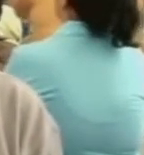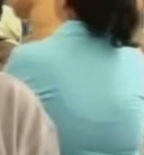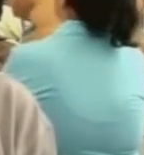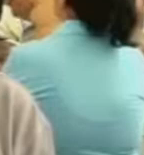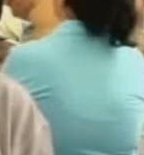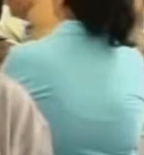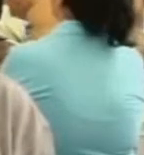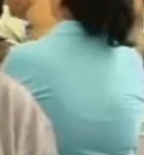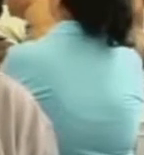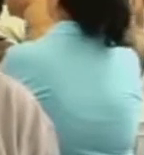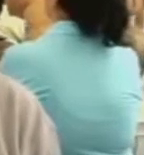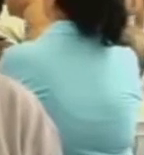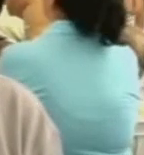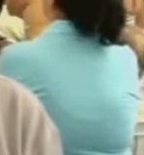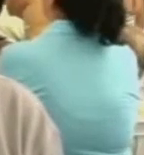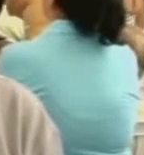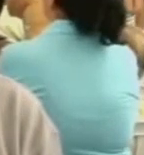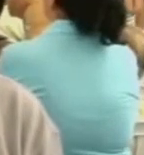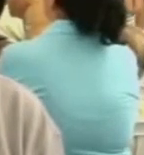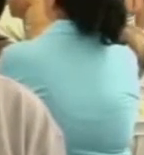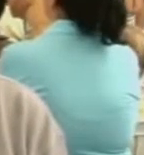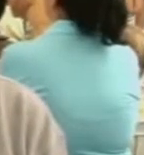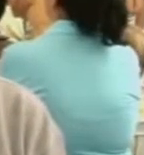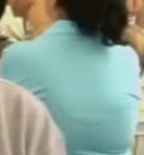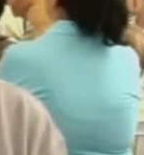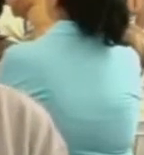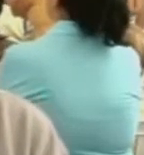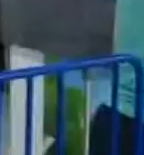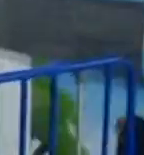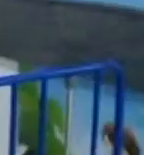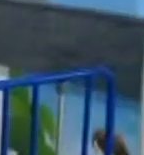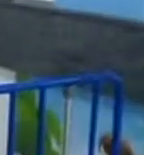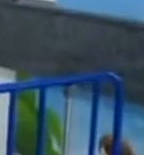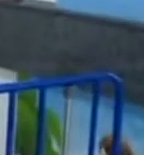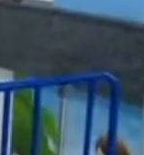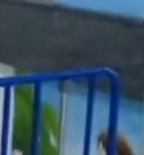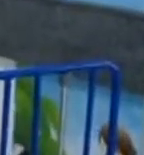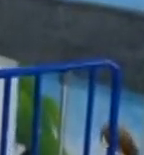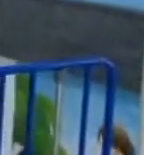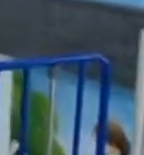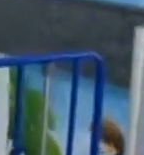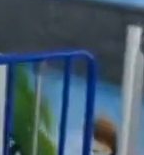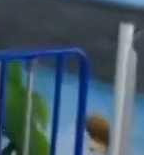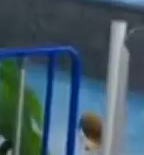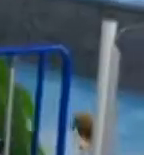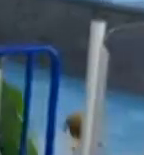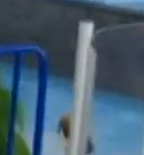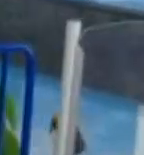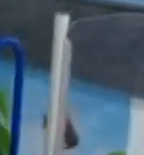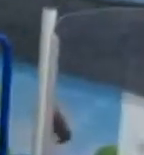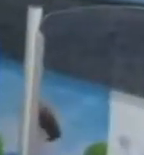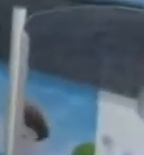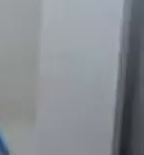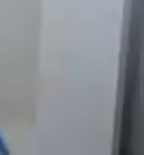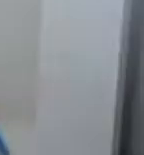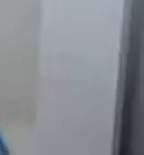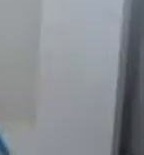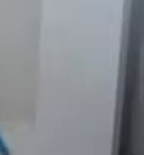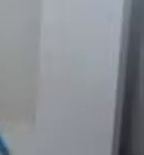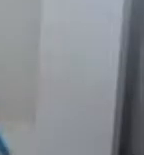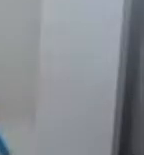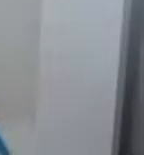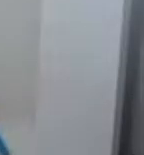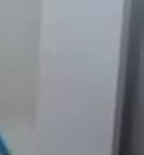mí en especial, ha sido de muy buena acogida. En total se invirtieron 7.500 millones de pesos en este